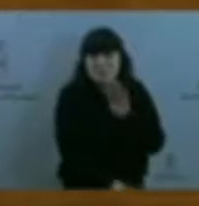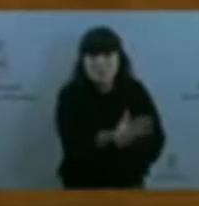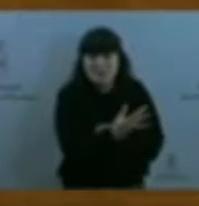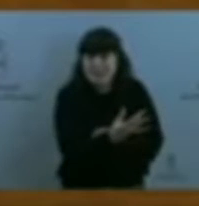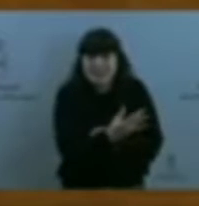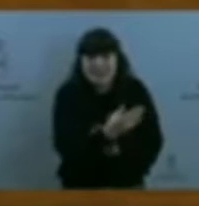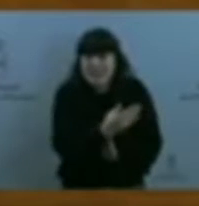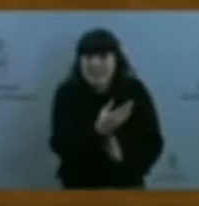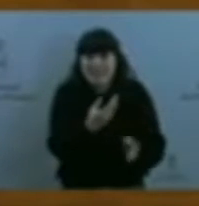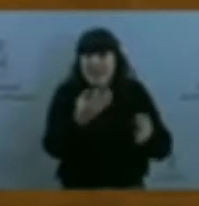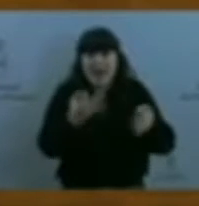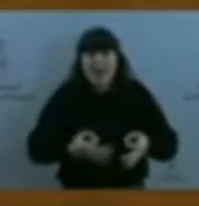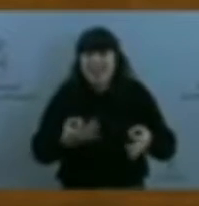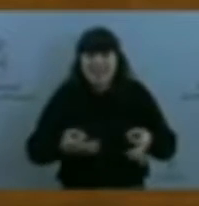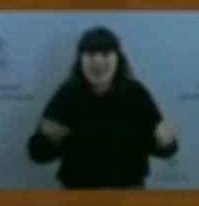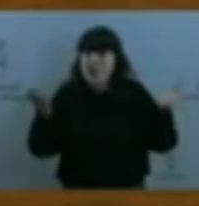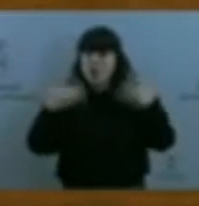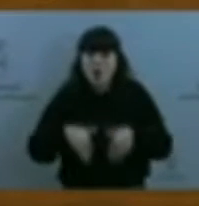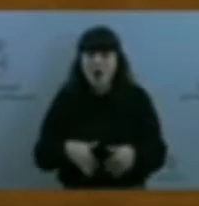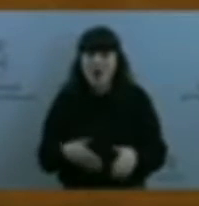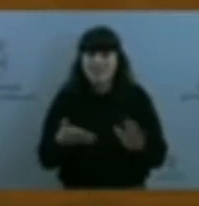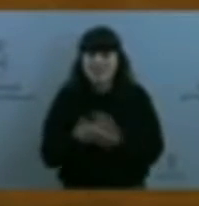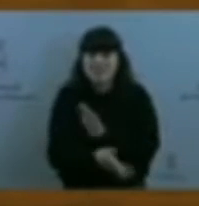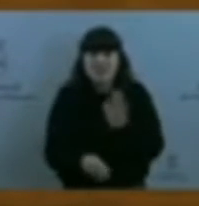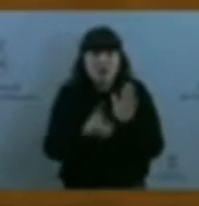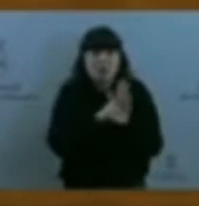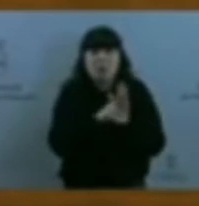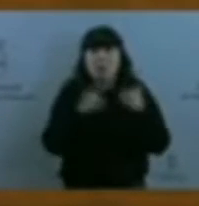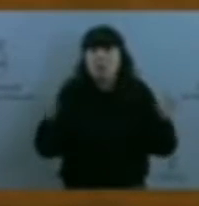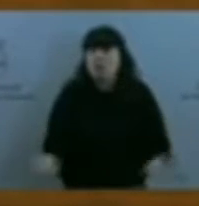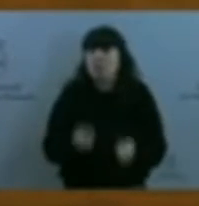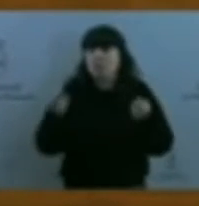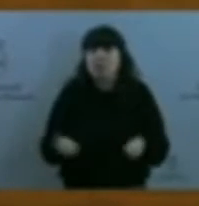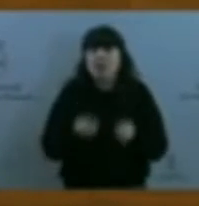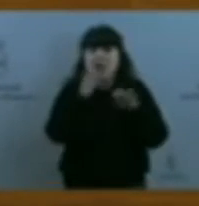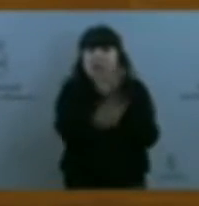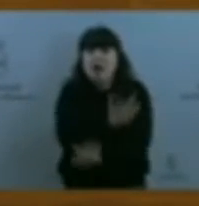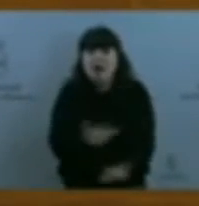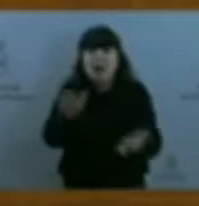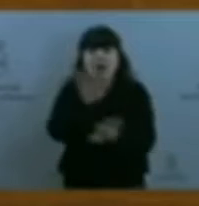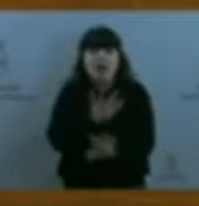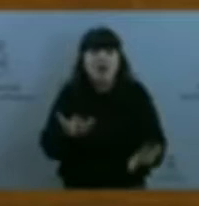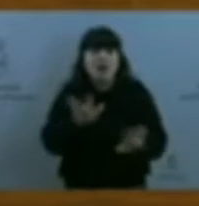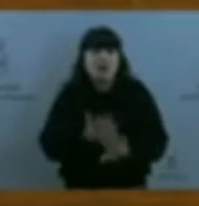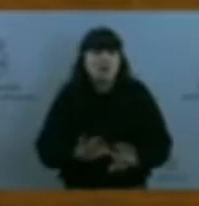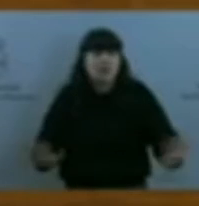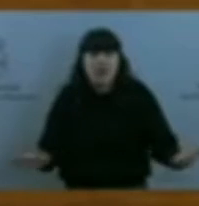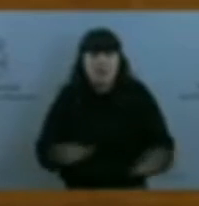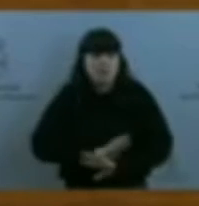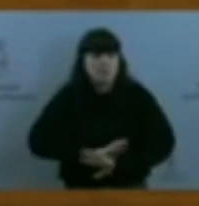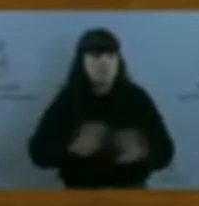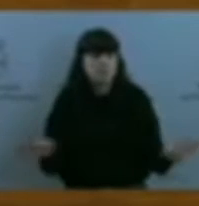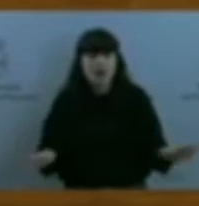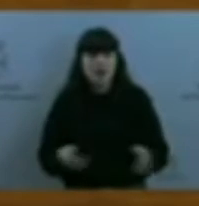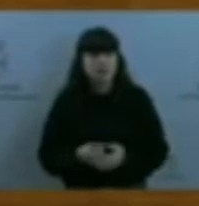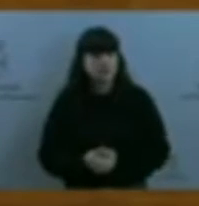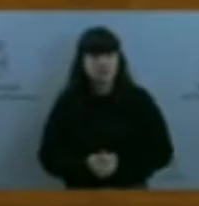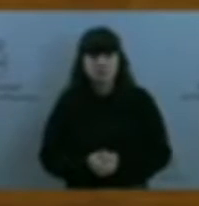decreto de propaganda, de política, de deseo, pero sin ninguna consecuencia, por lo tanto, ninguna